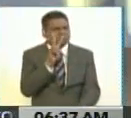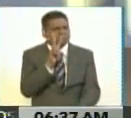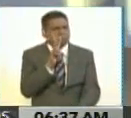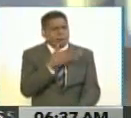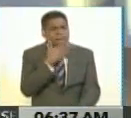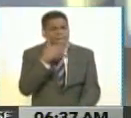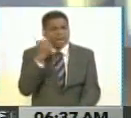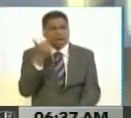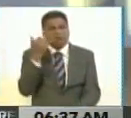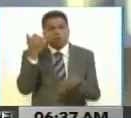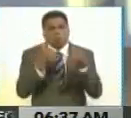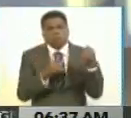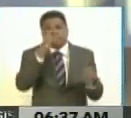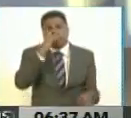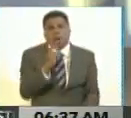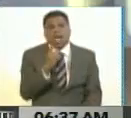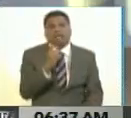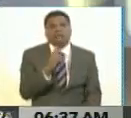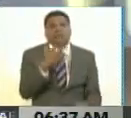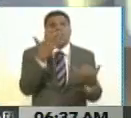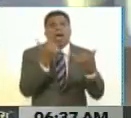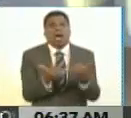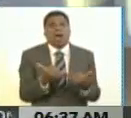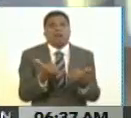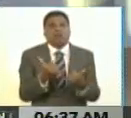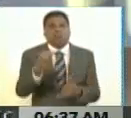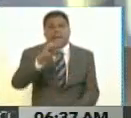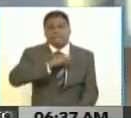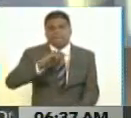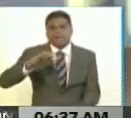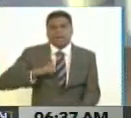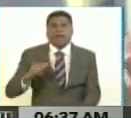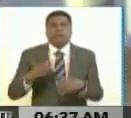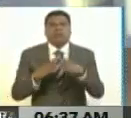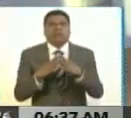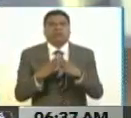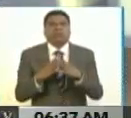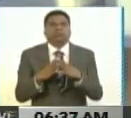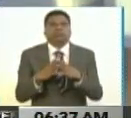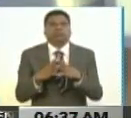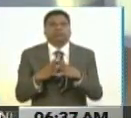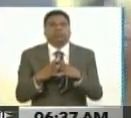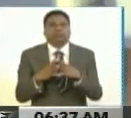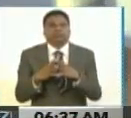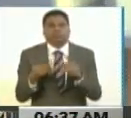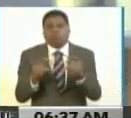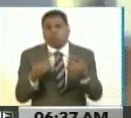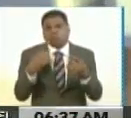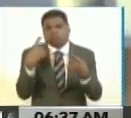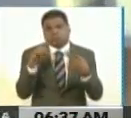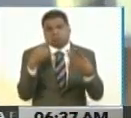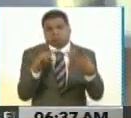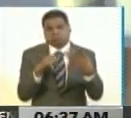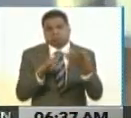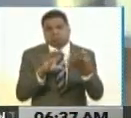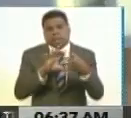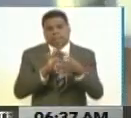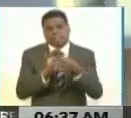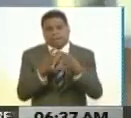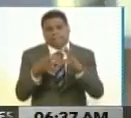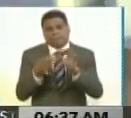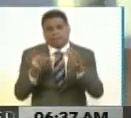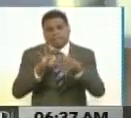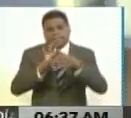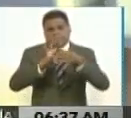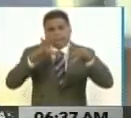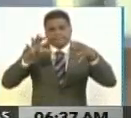los últimos tiempos, ahora toca el desmantelamiento, la privatización, la desamortización del estado de bienestar, y por lo tanto vamos a empezar a